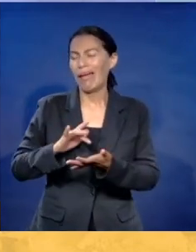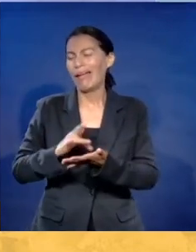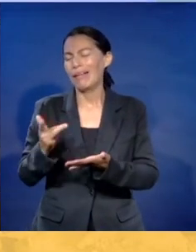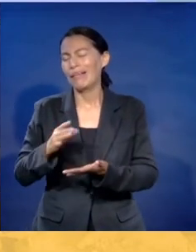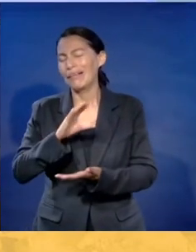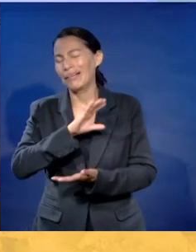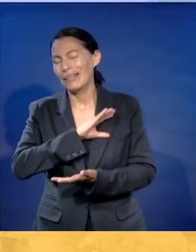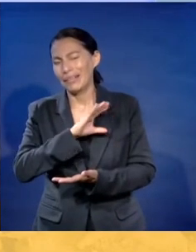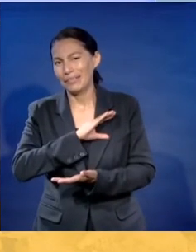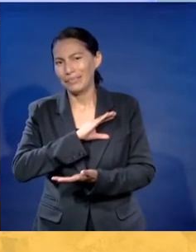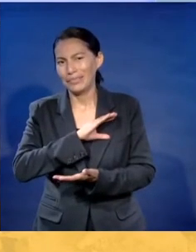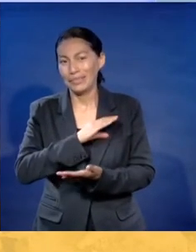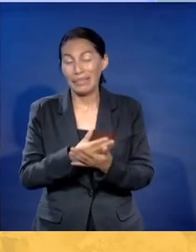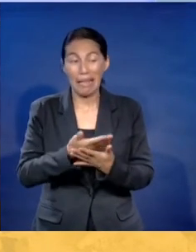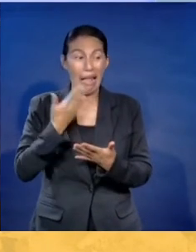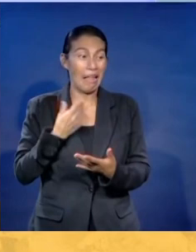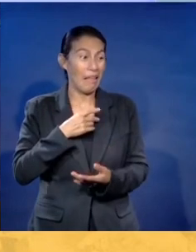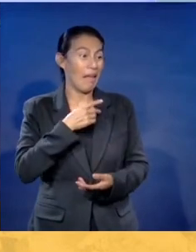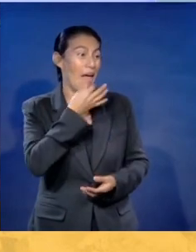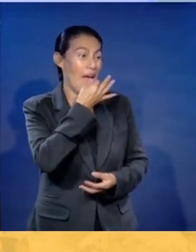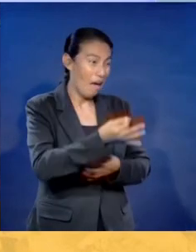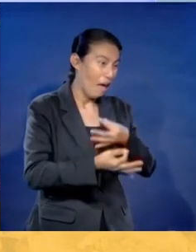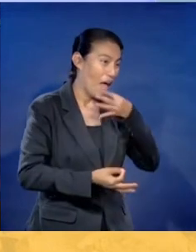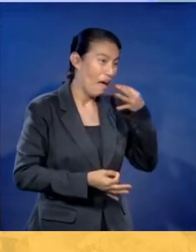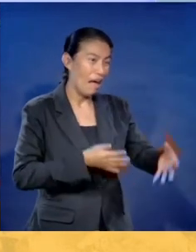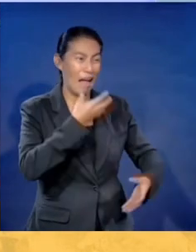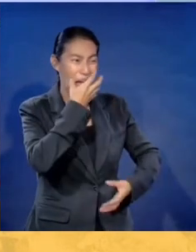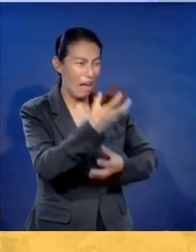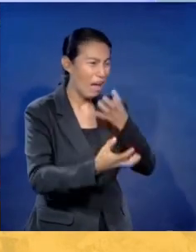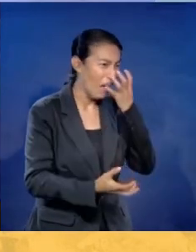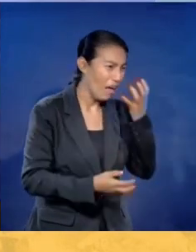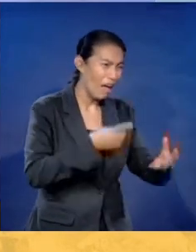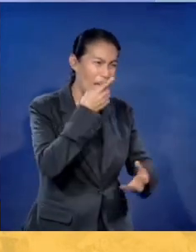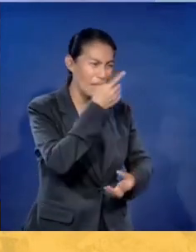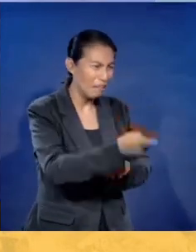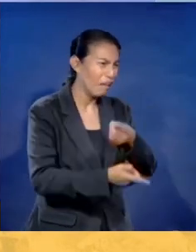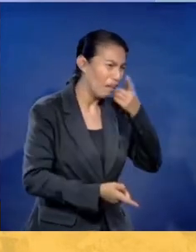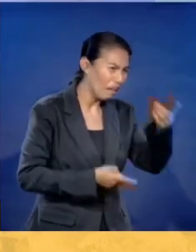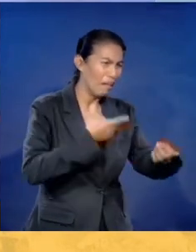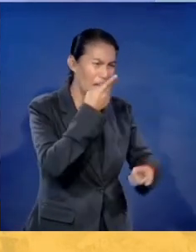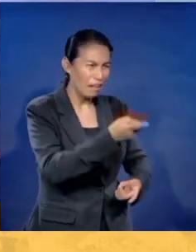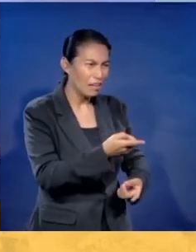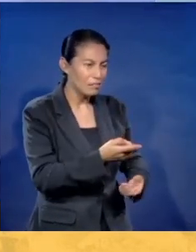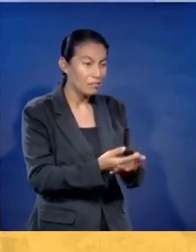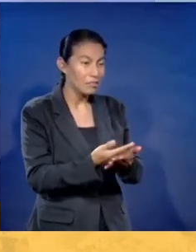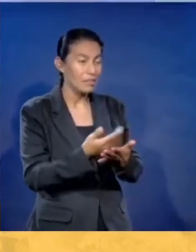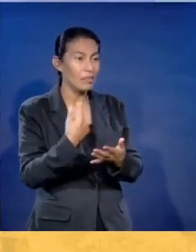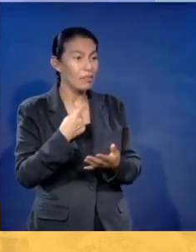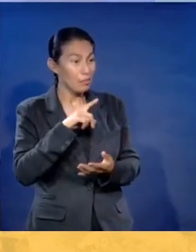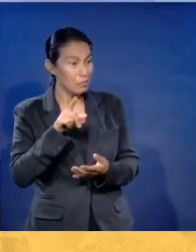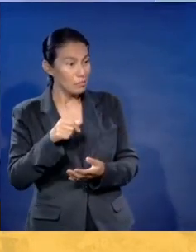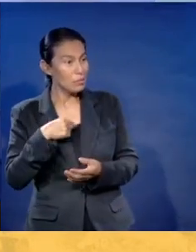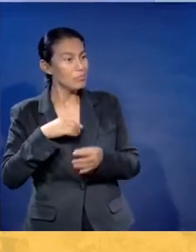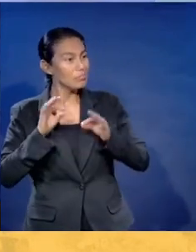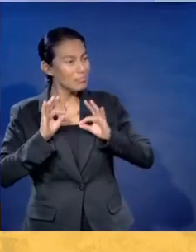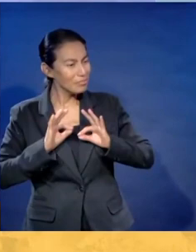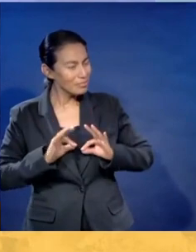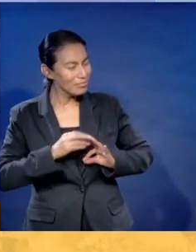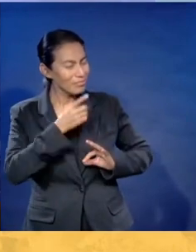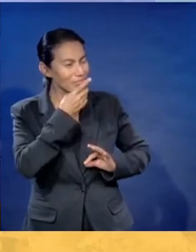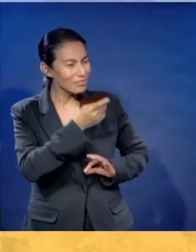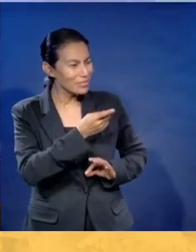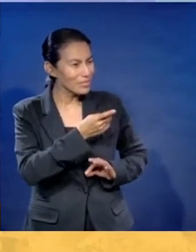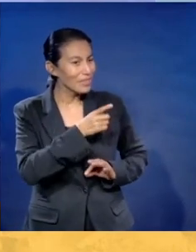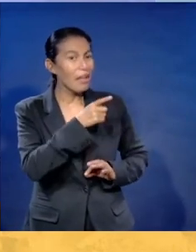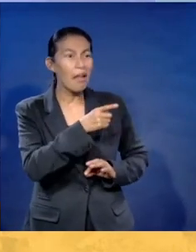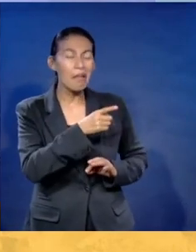hice con tanto grito de Tú tienes la culpa tú eres Esto lo conseguí diciendo sí De haber sabido lo hubiera hecho antes miren lo que